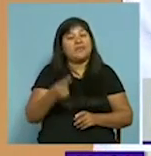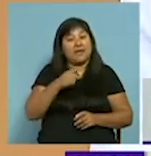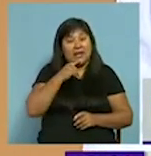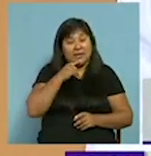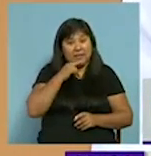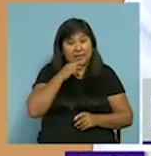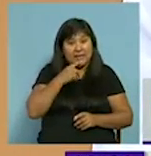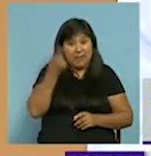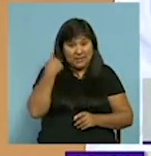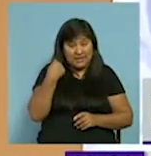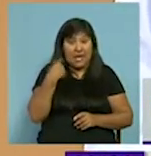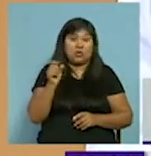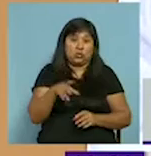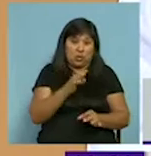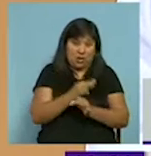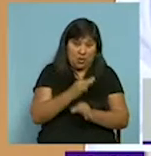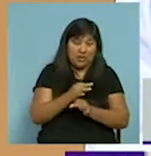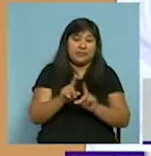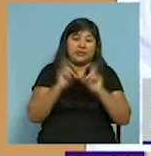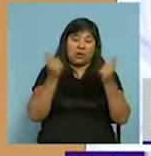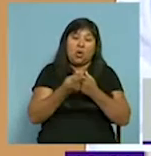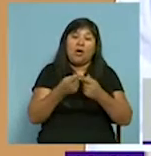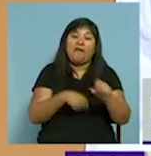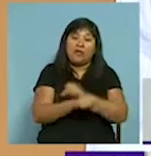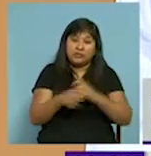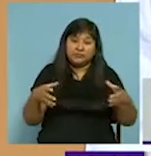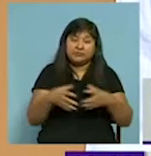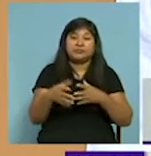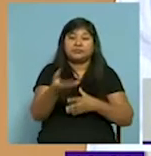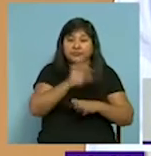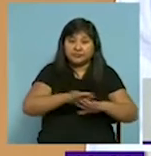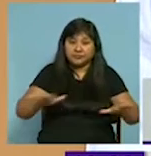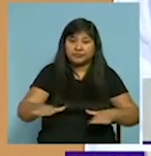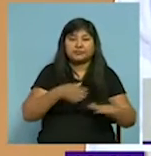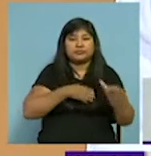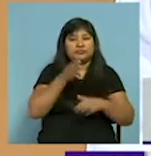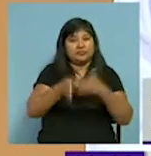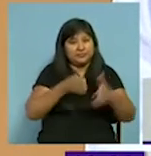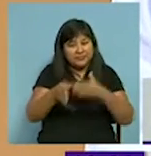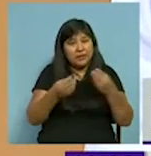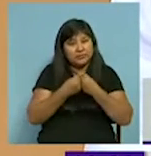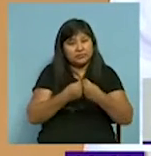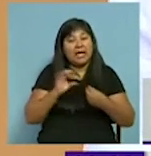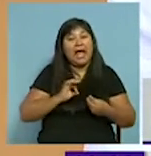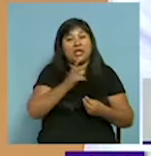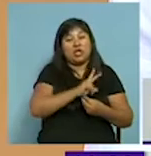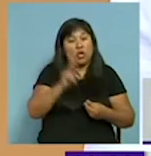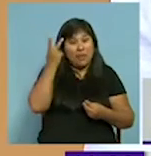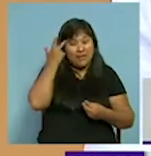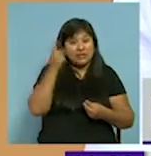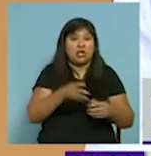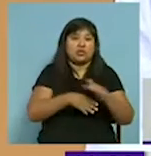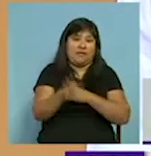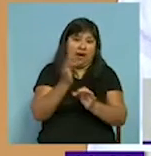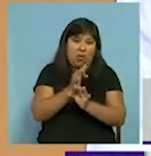pasado estuvimos compartiendo con los chiquitos que que tuvieron asistencia en este 2018 en nuestra escuela de